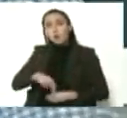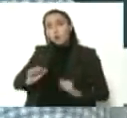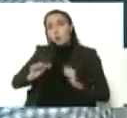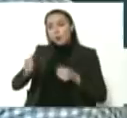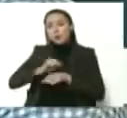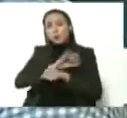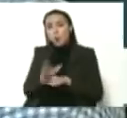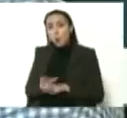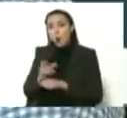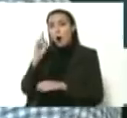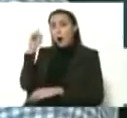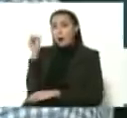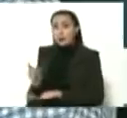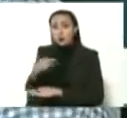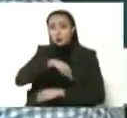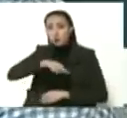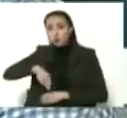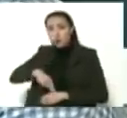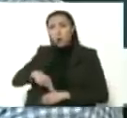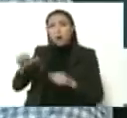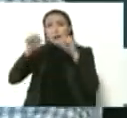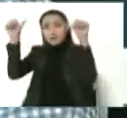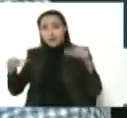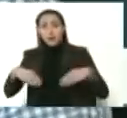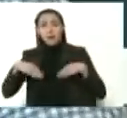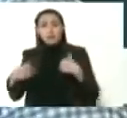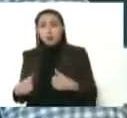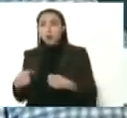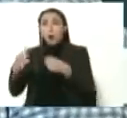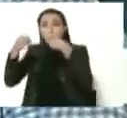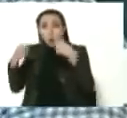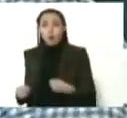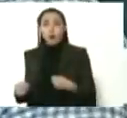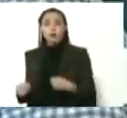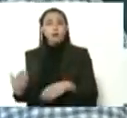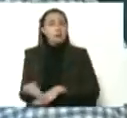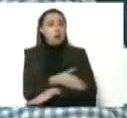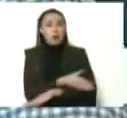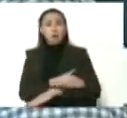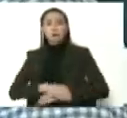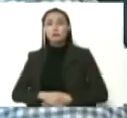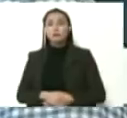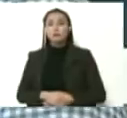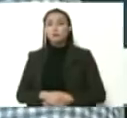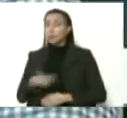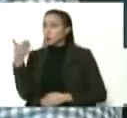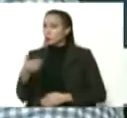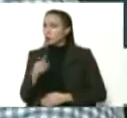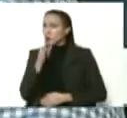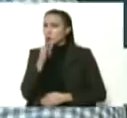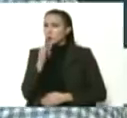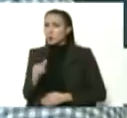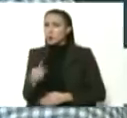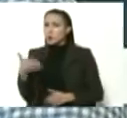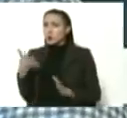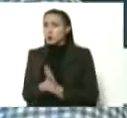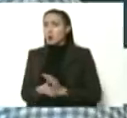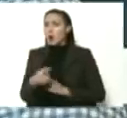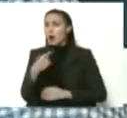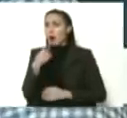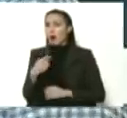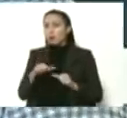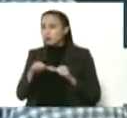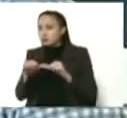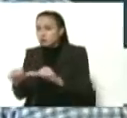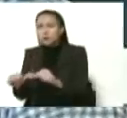instrucción de salir con un sistema de salud más fortalecido del que ya teníamos. Es importante destacar, no me canso de hacerlo, que